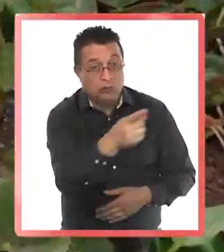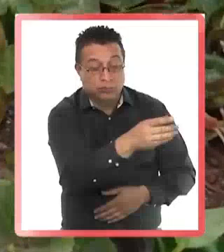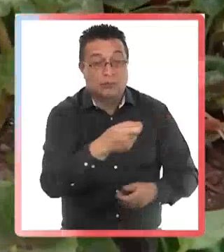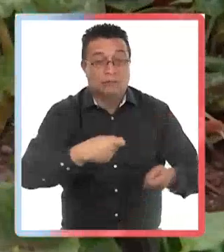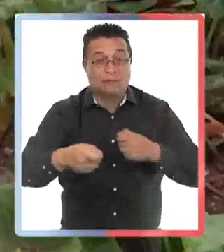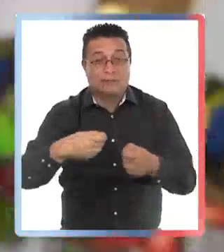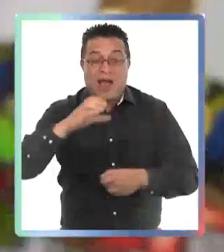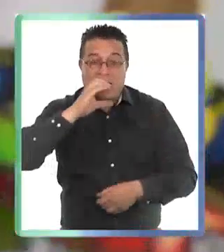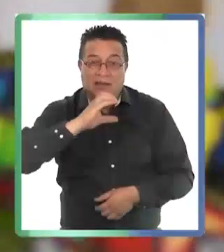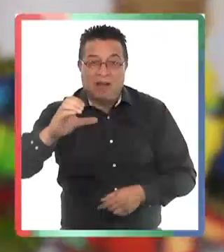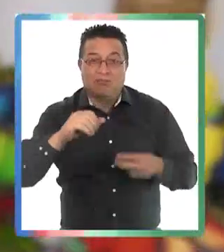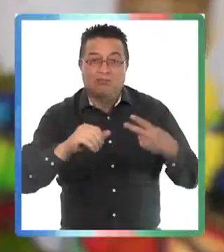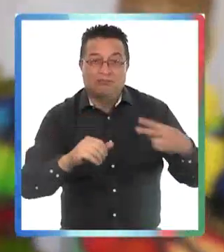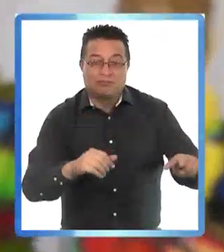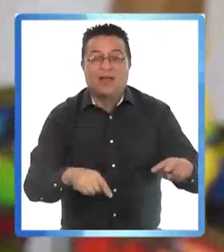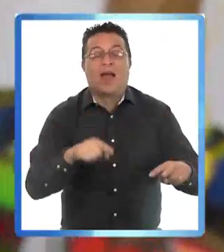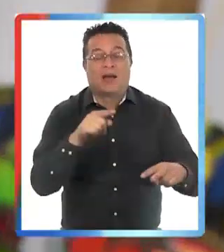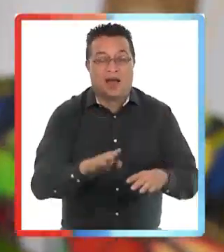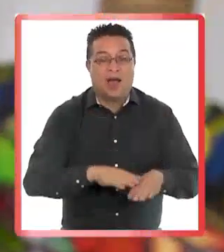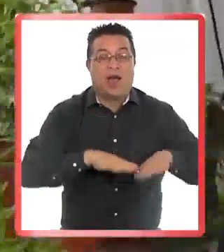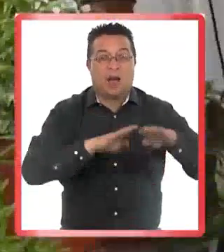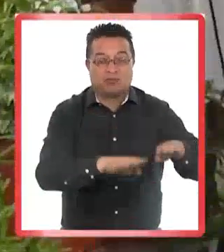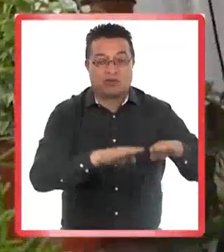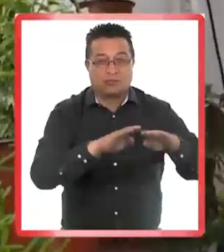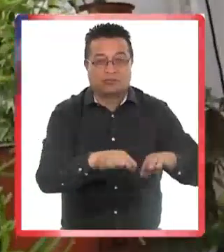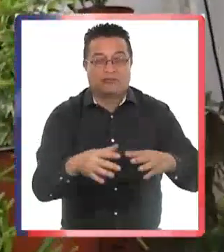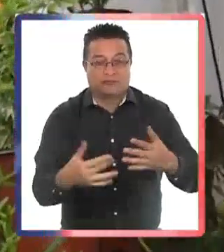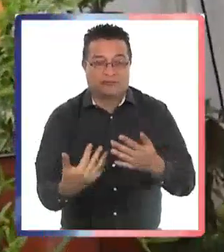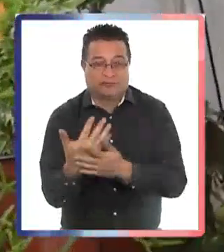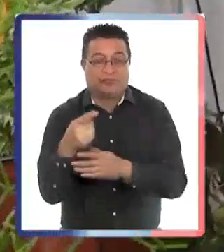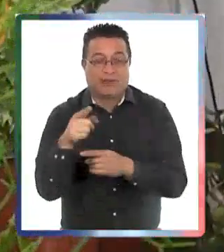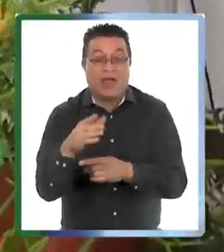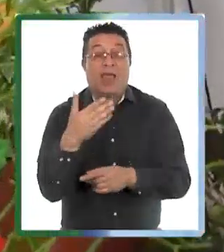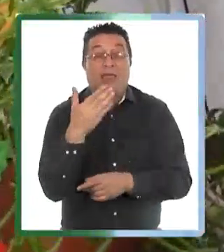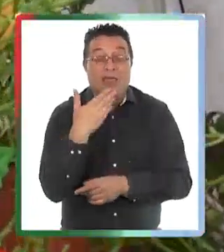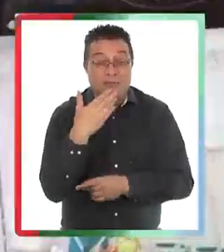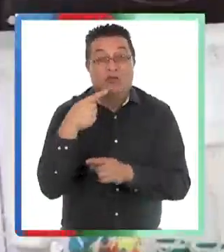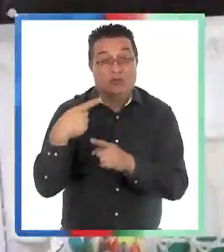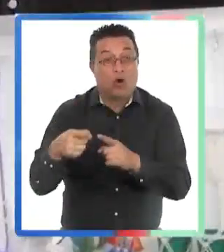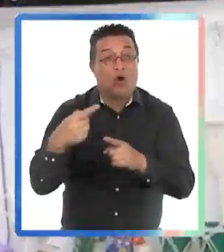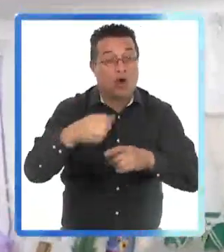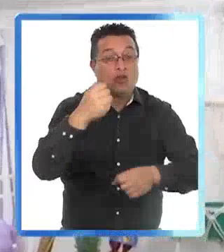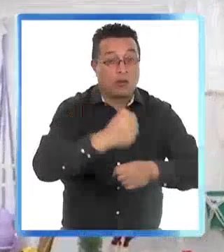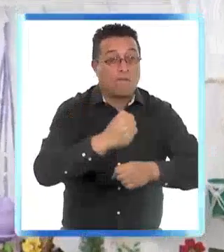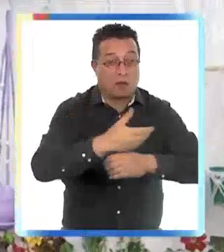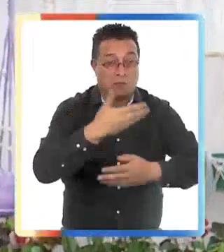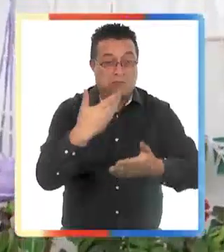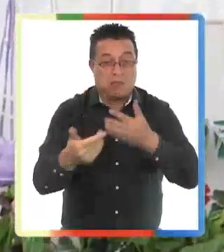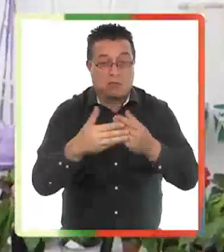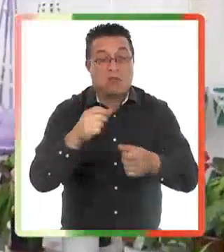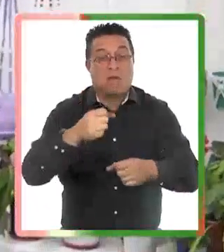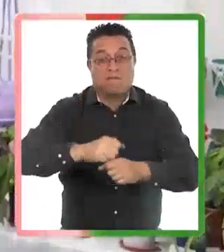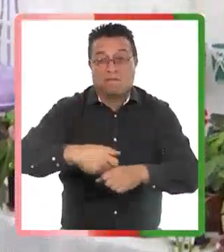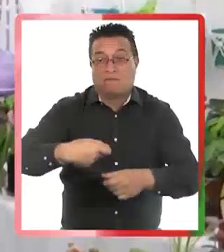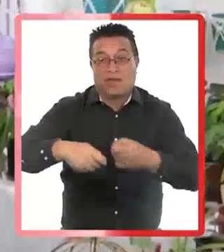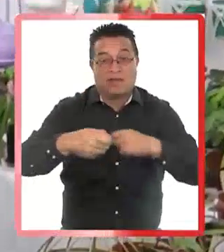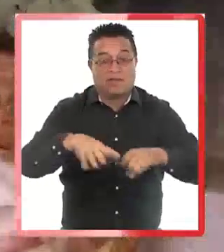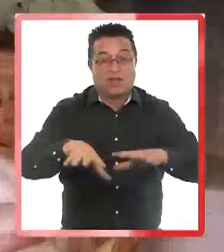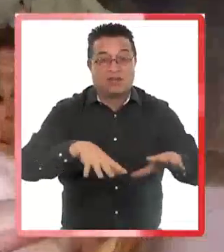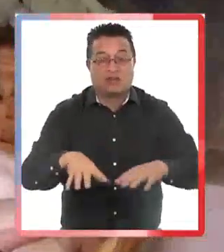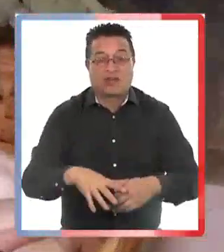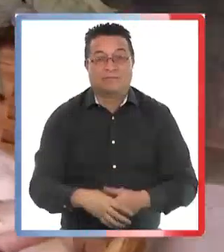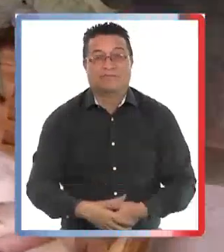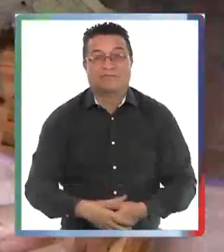aproveche de ir al mercado campesino y así apoyar no solo a quienes venden hortalizas, sino también al resto de emprendedores que venden